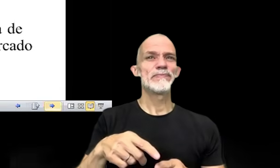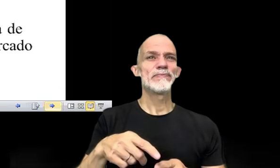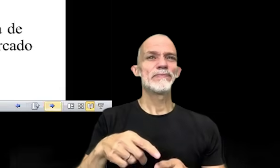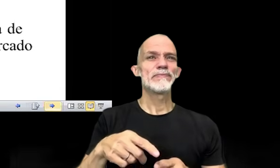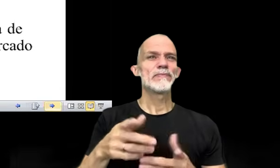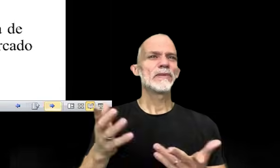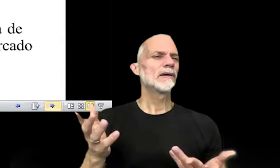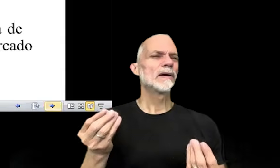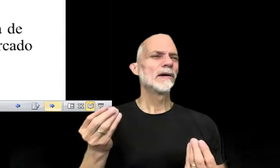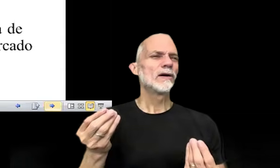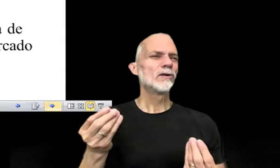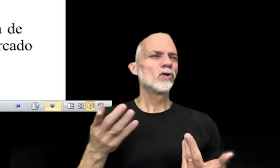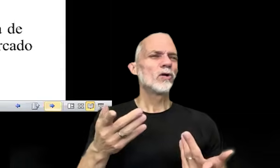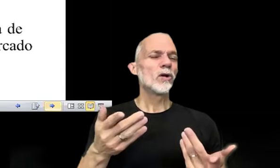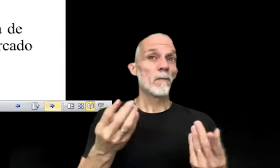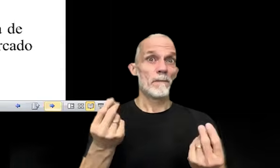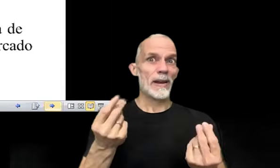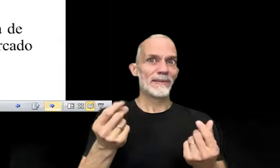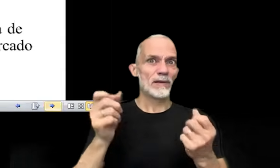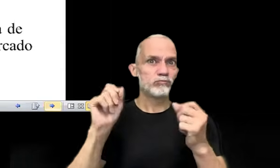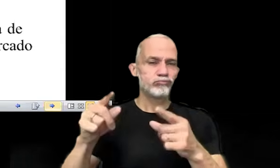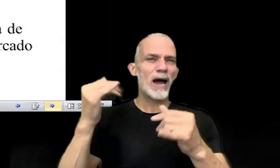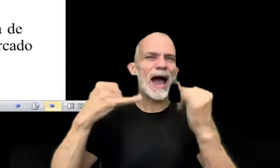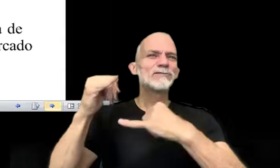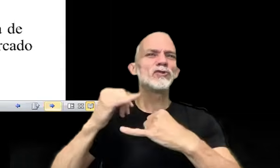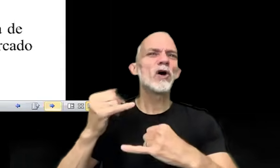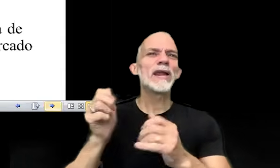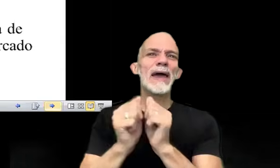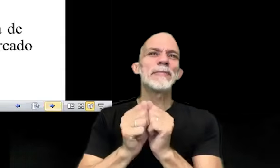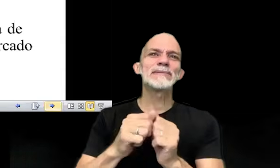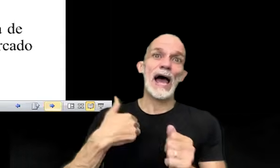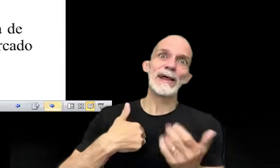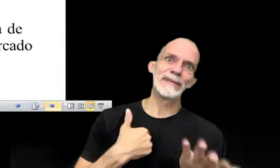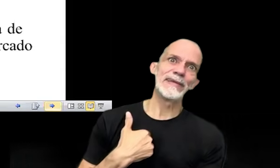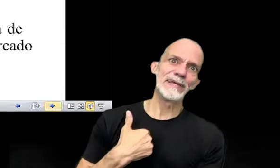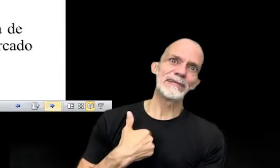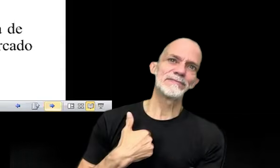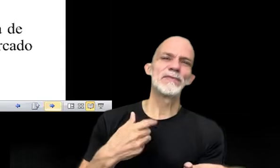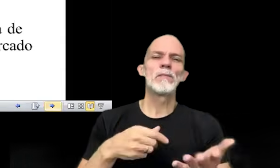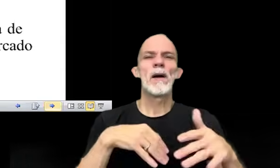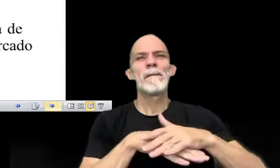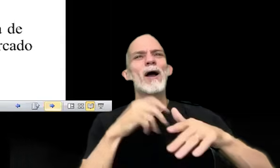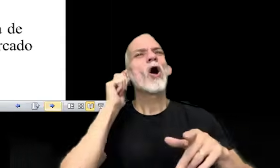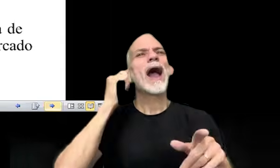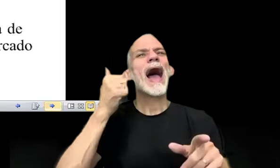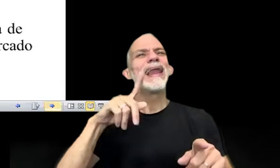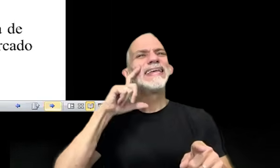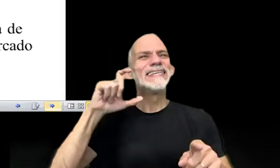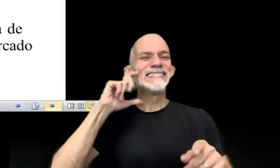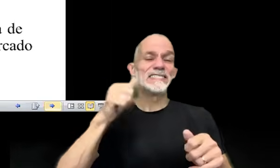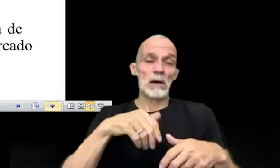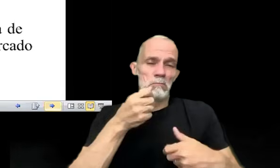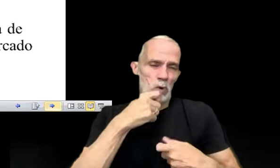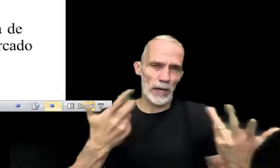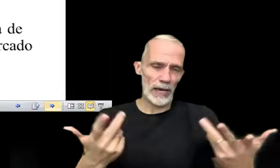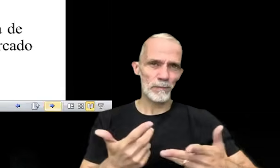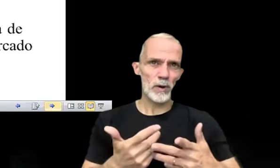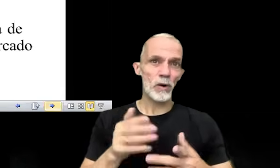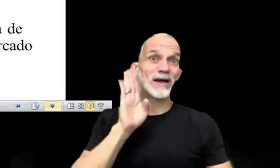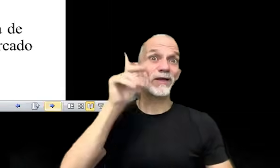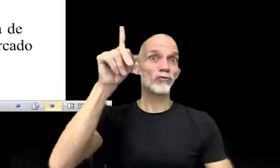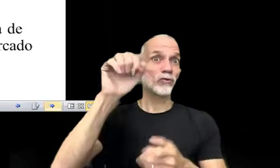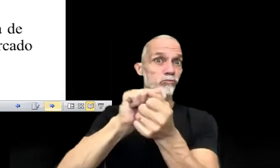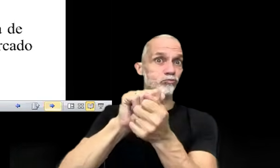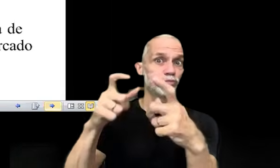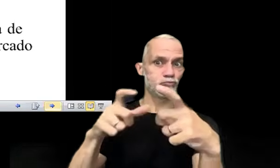son el activo subyacente, la acción, son empresas argentinas, ¿sí? Por ejemplo, ADR Banco Galicia, doy un ejemplo.